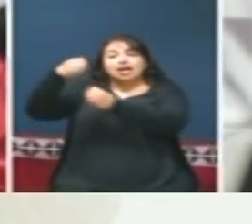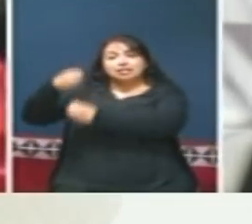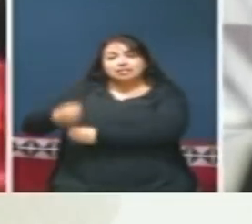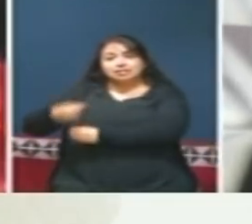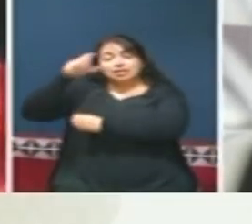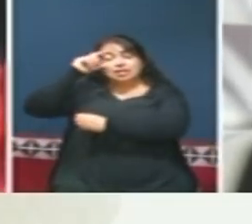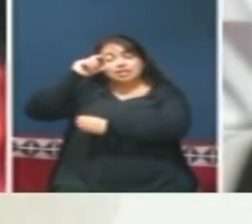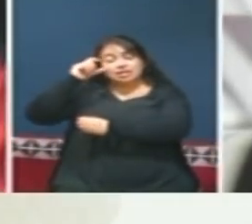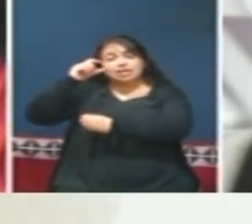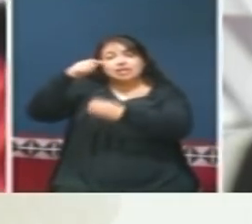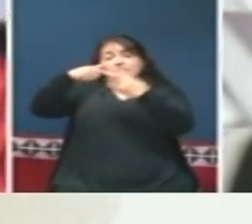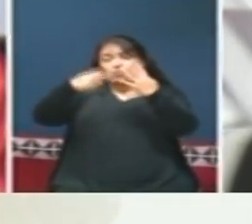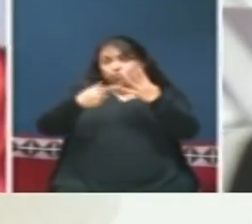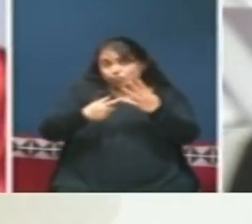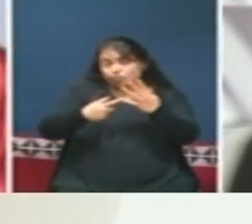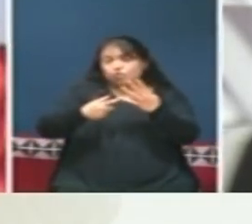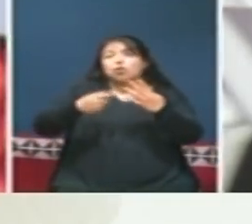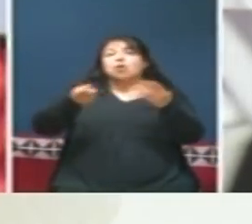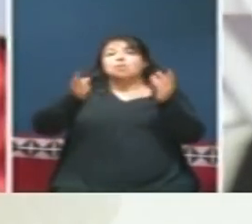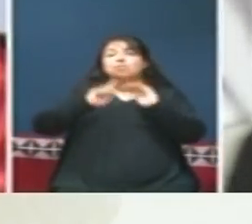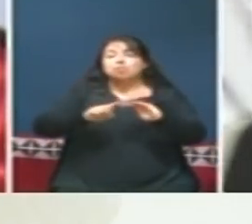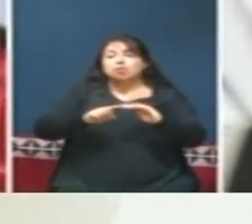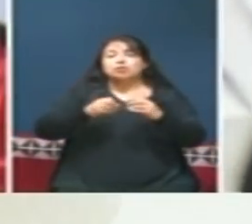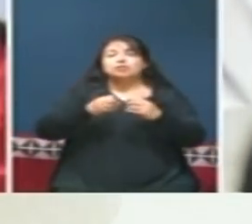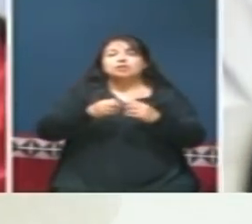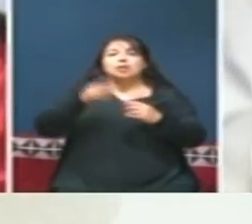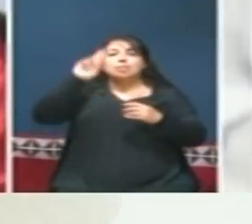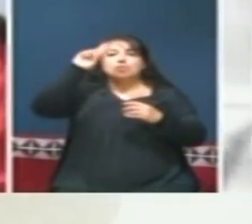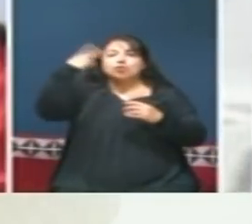sangre defendiendo la fe.